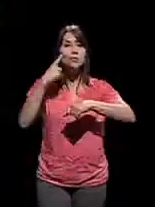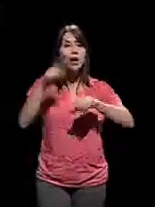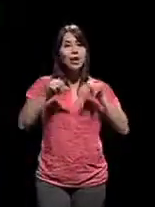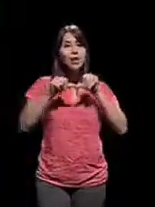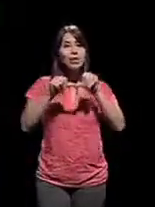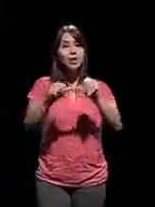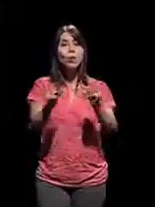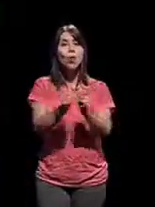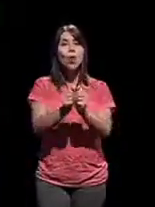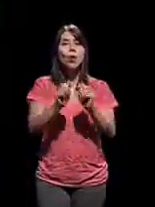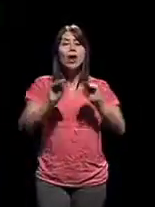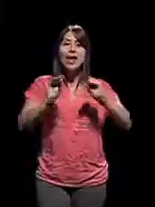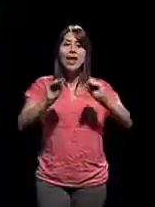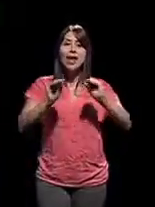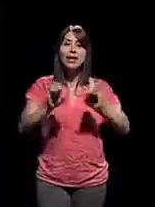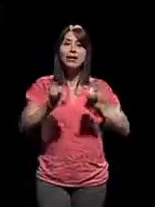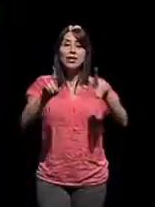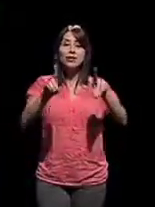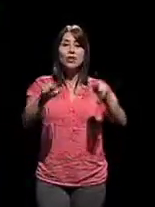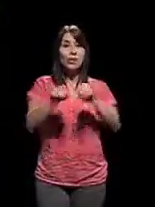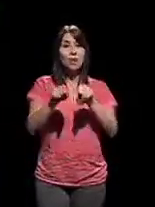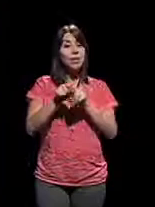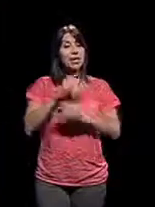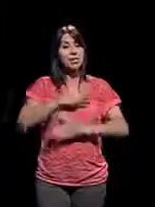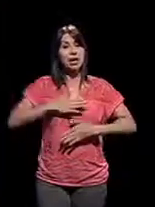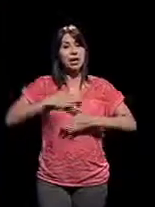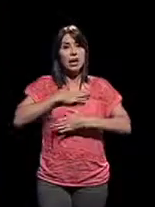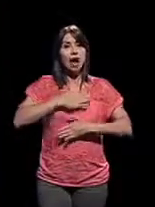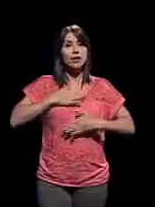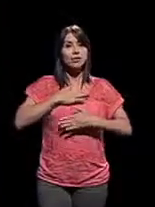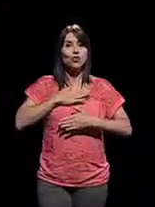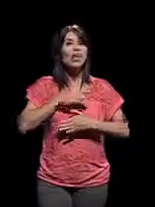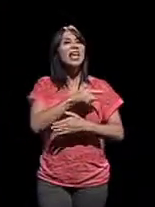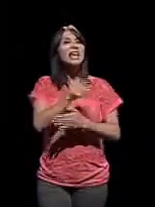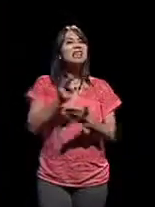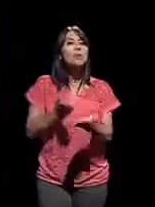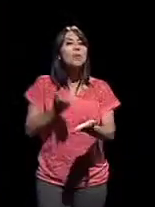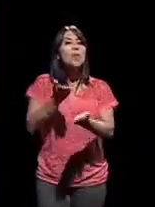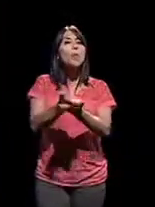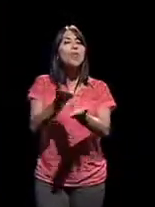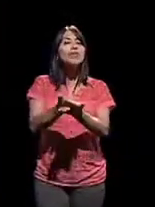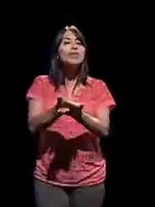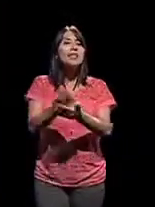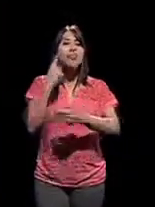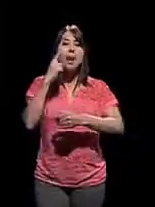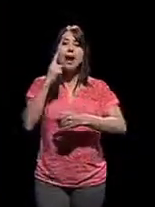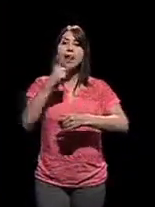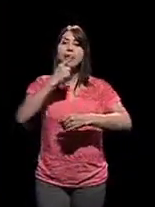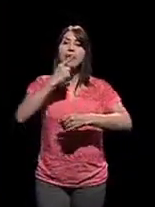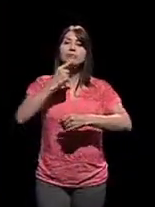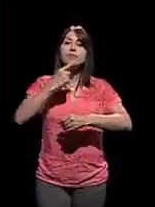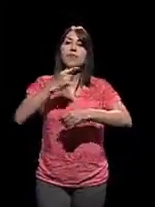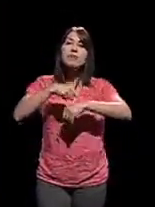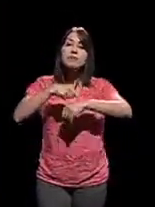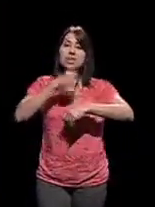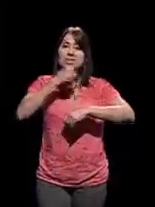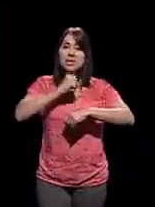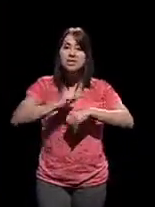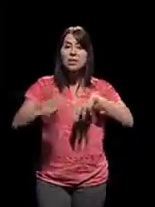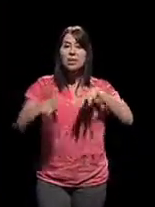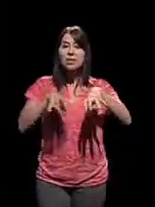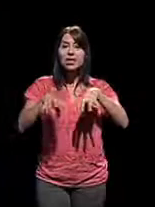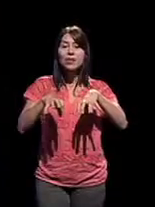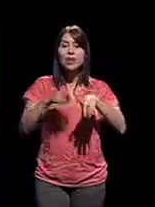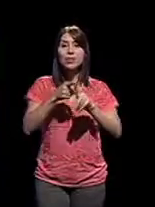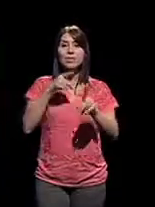con la educación en esta etapa y donde podamos recrearnos. ¿Cuáles serían también esas propuestas a nivel de un envejecimiento activo también desde el